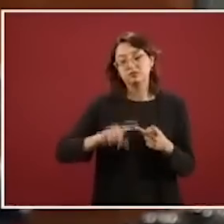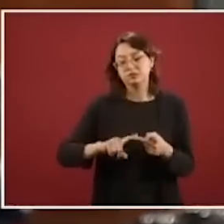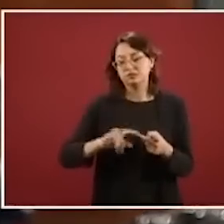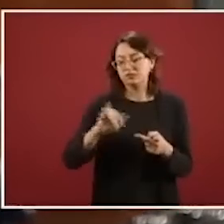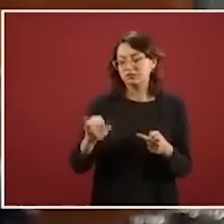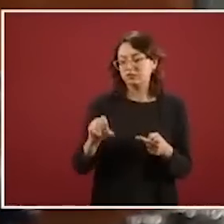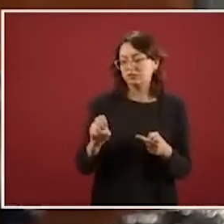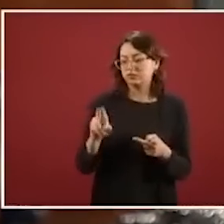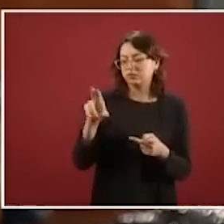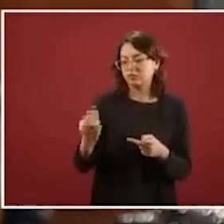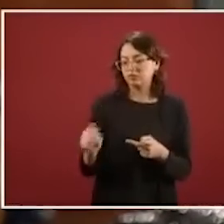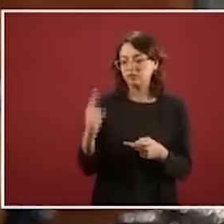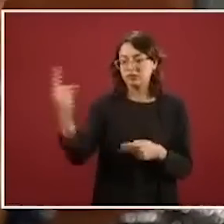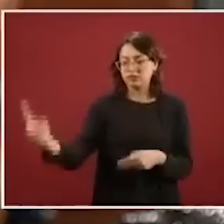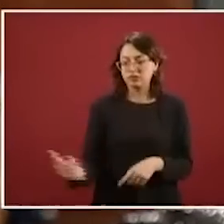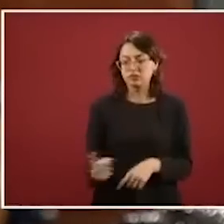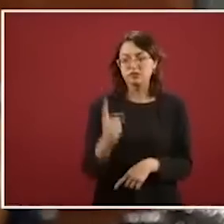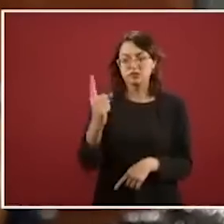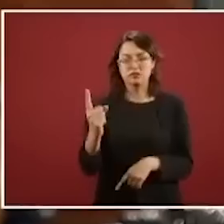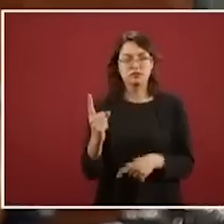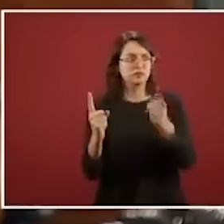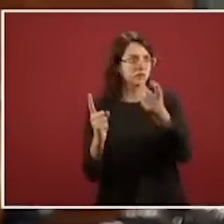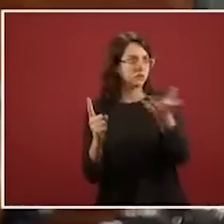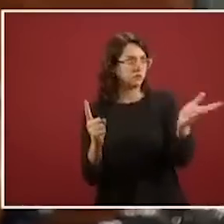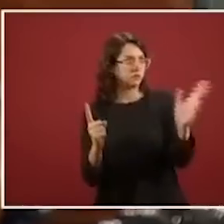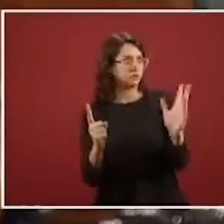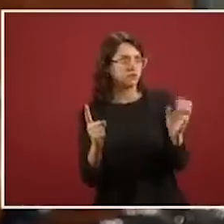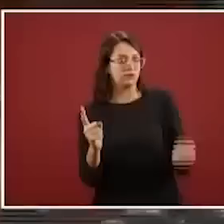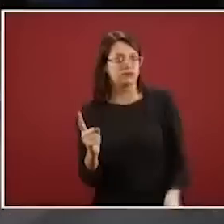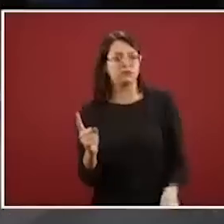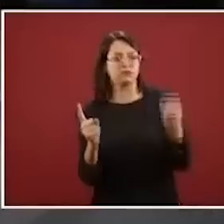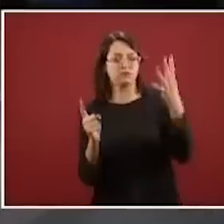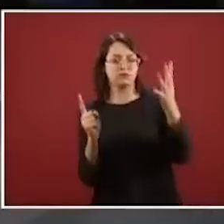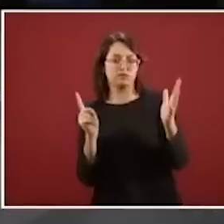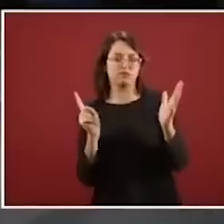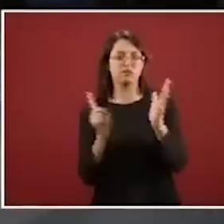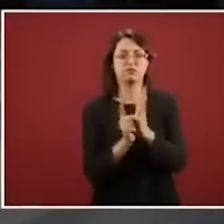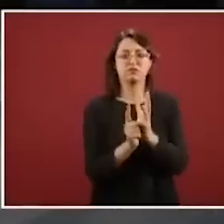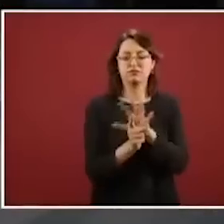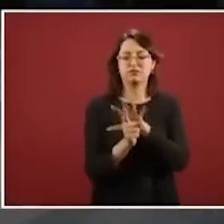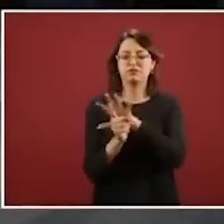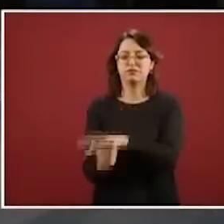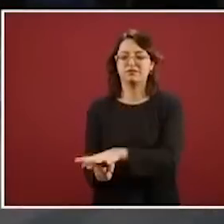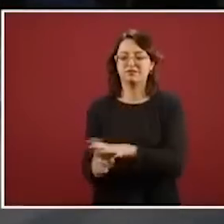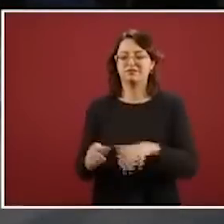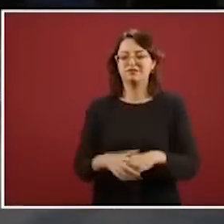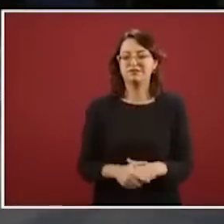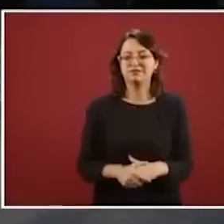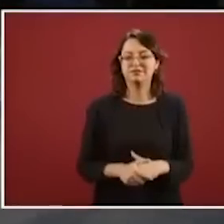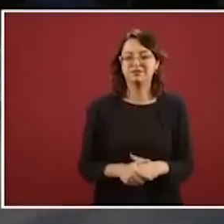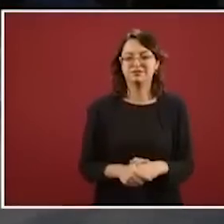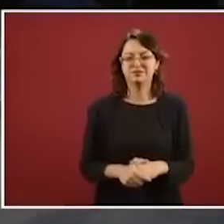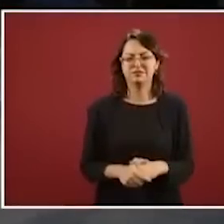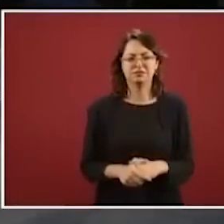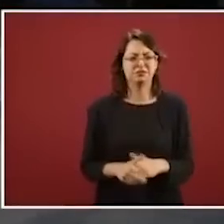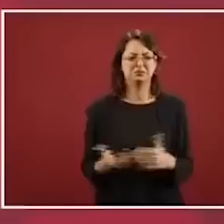ha de frente a cuántos en esta misión diplomática? No, pues frente al Lighthouse, su homólogo.